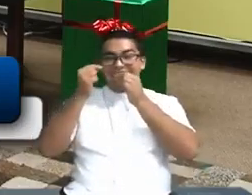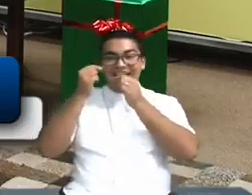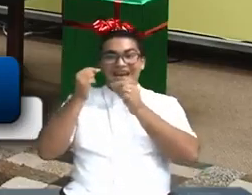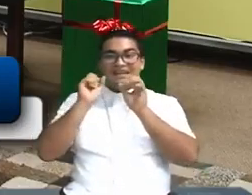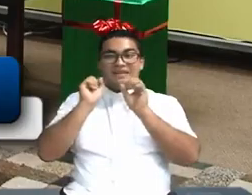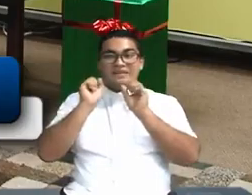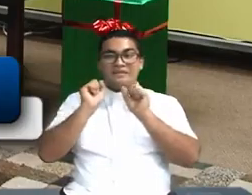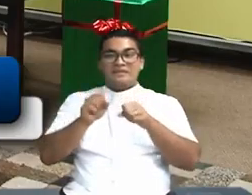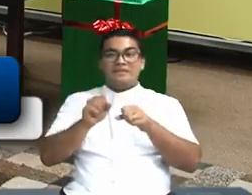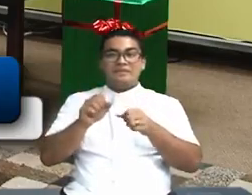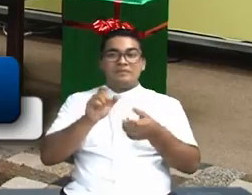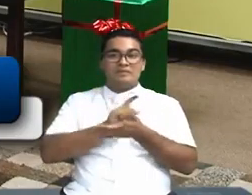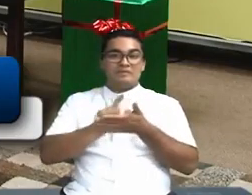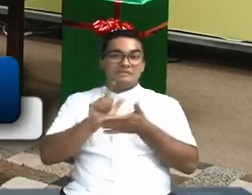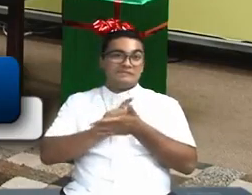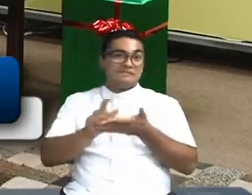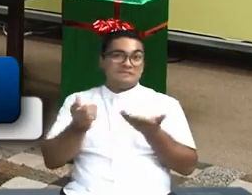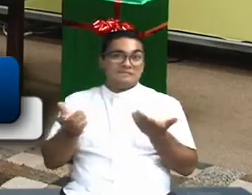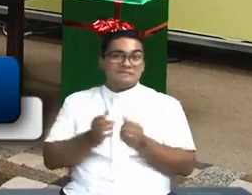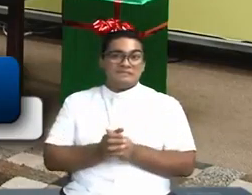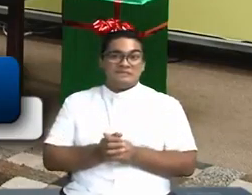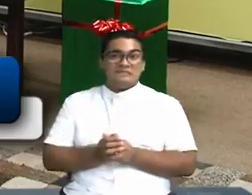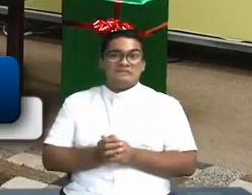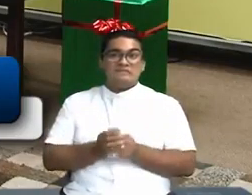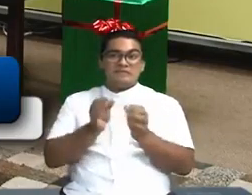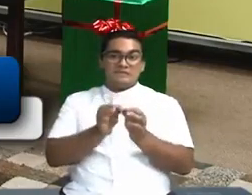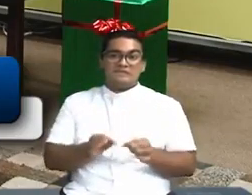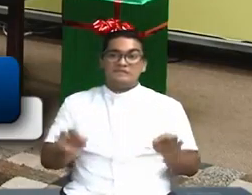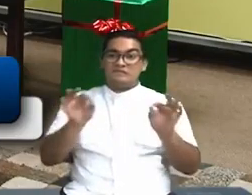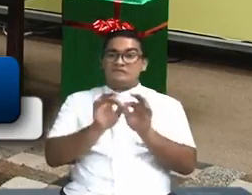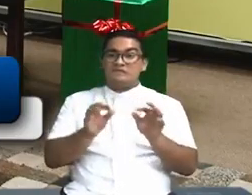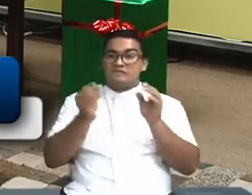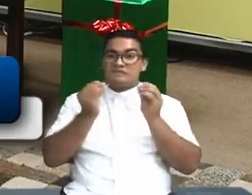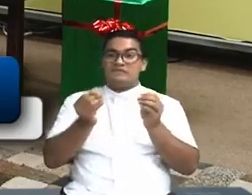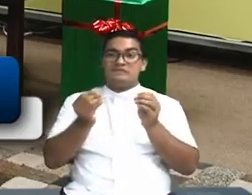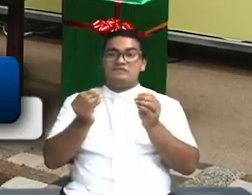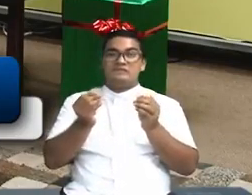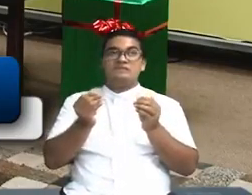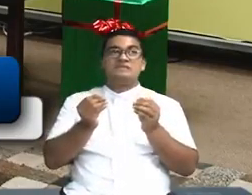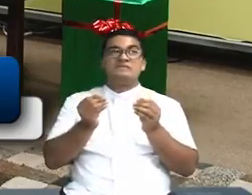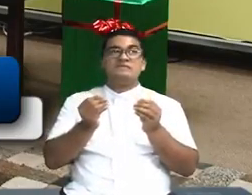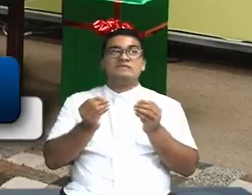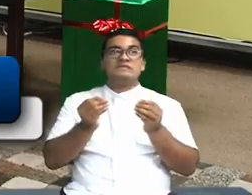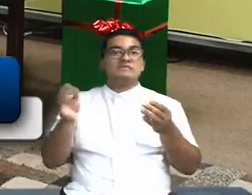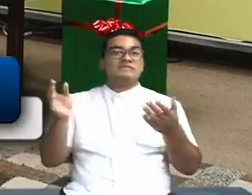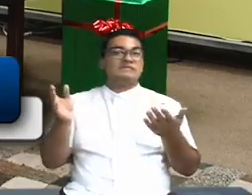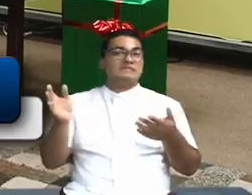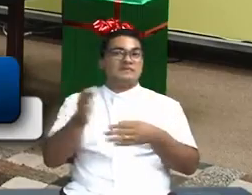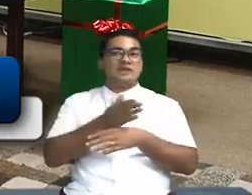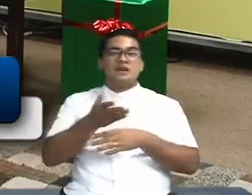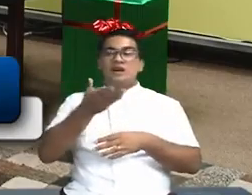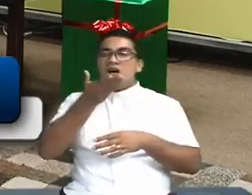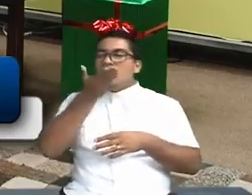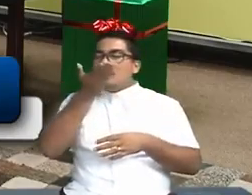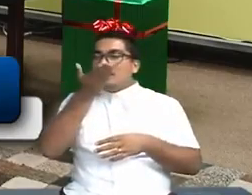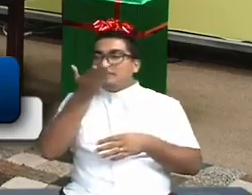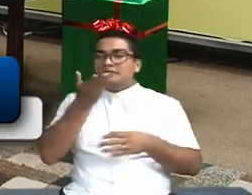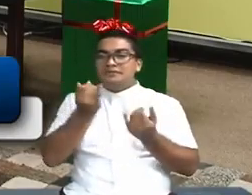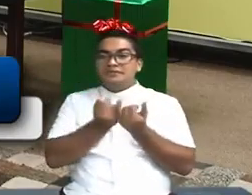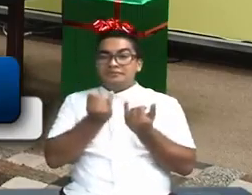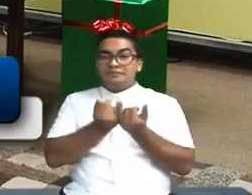poder limpiar los espacios dentales, porque eso es muy importante, no solo para la parte del aliento, sino para evitar